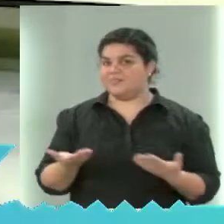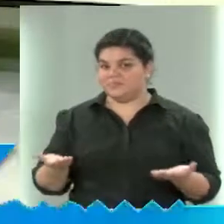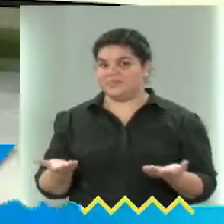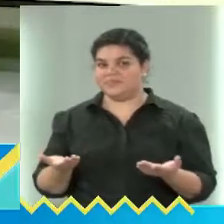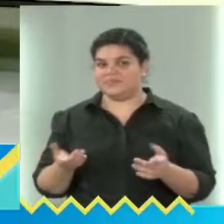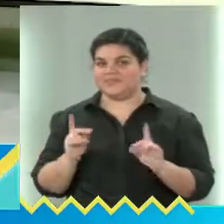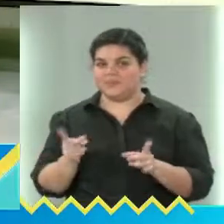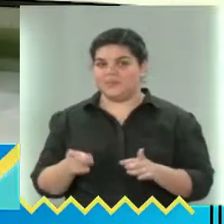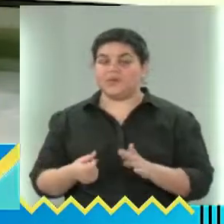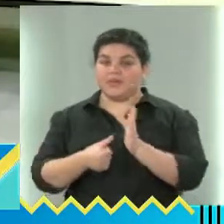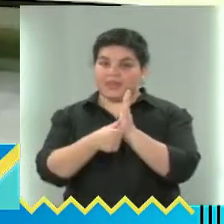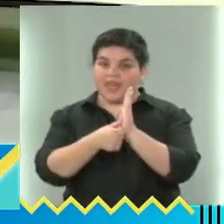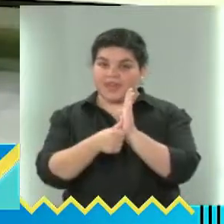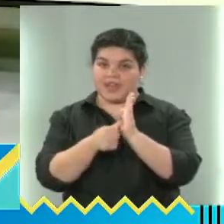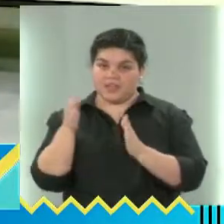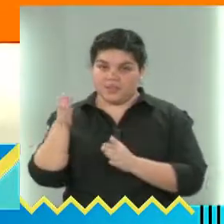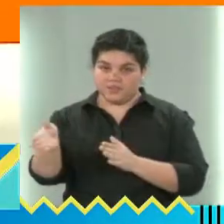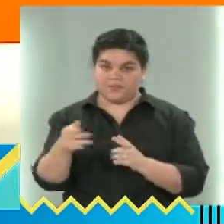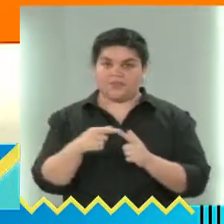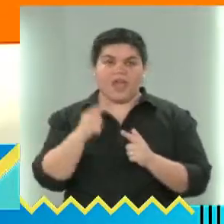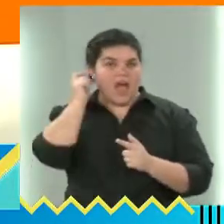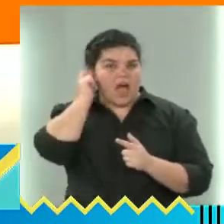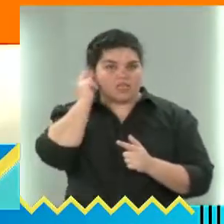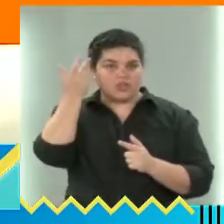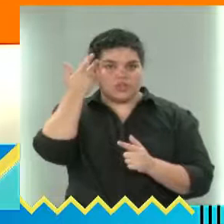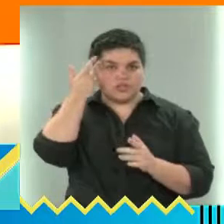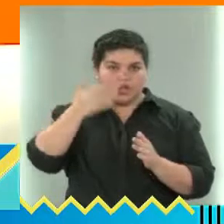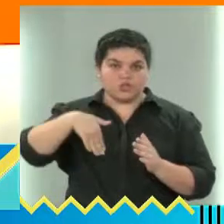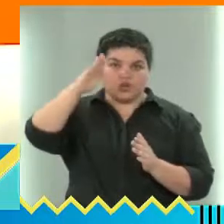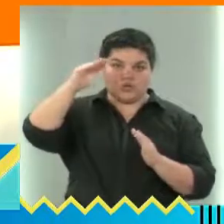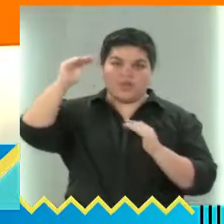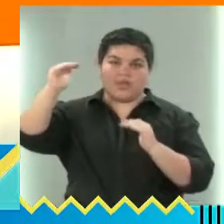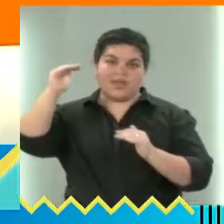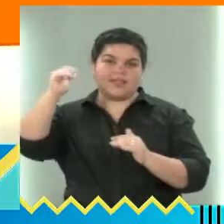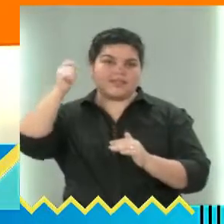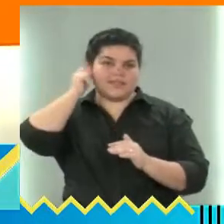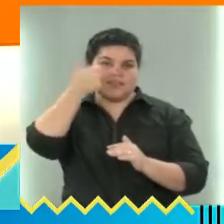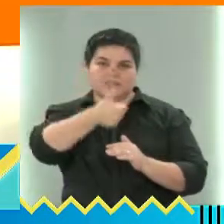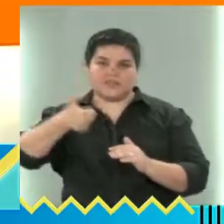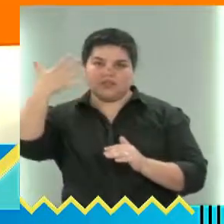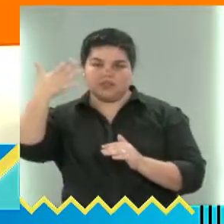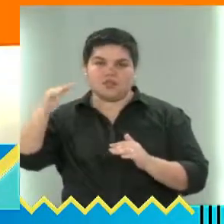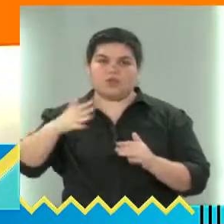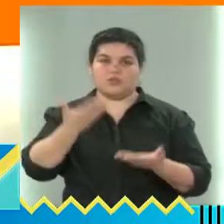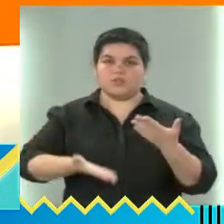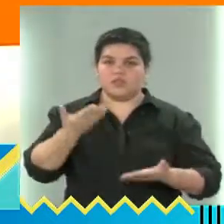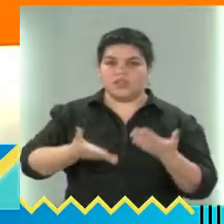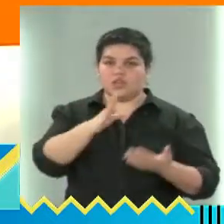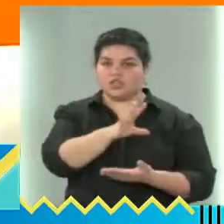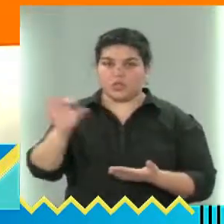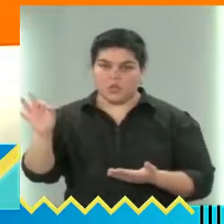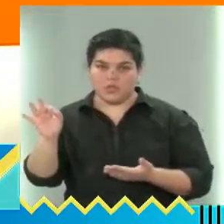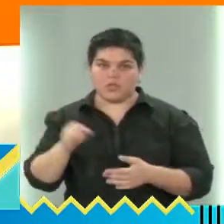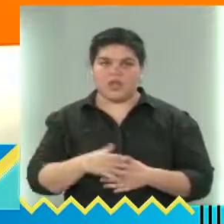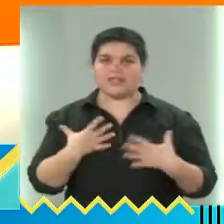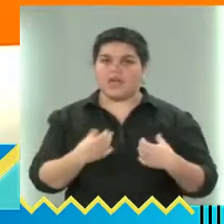hay que concurrir con el DNI, tener más de 18 años, hasta 65 años, pesar más de 50 kilos, gozar de buena salud y